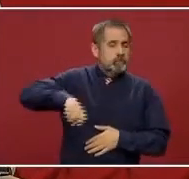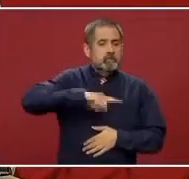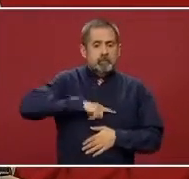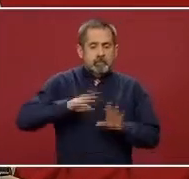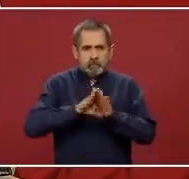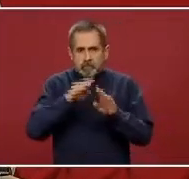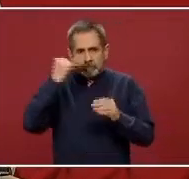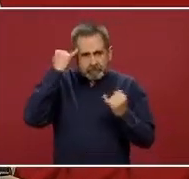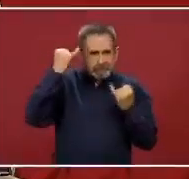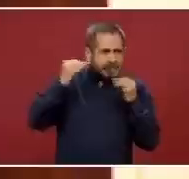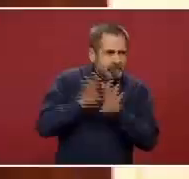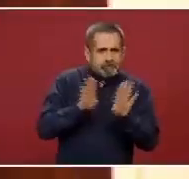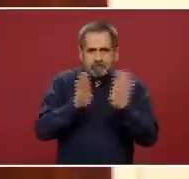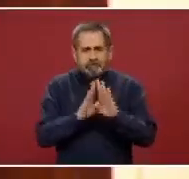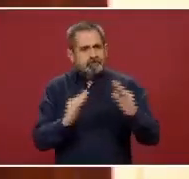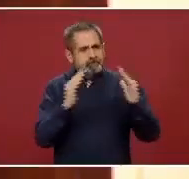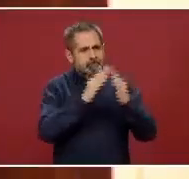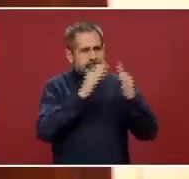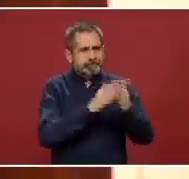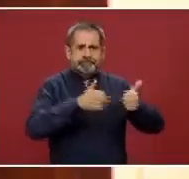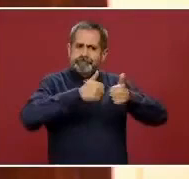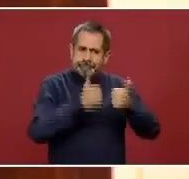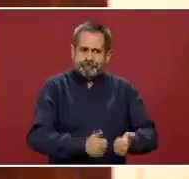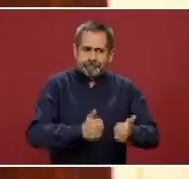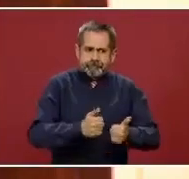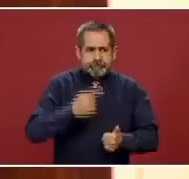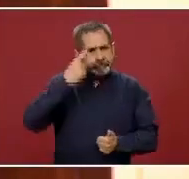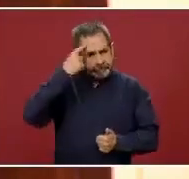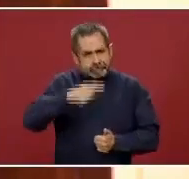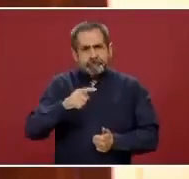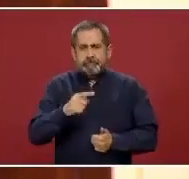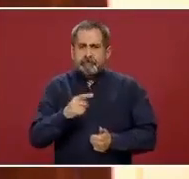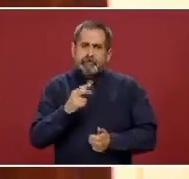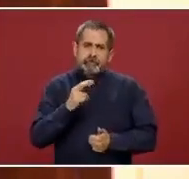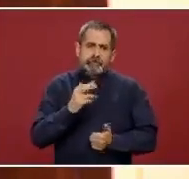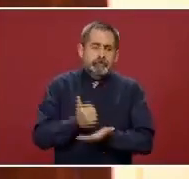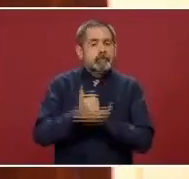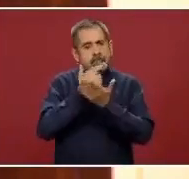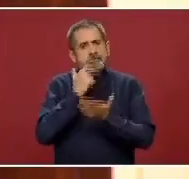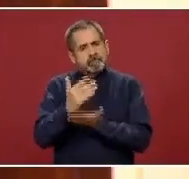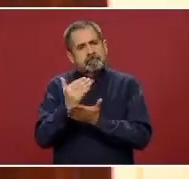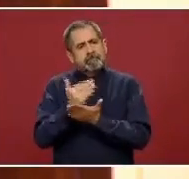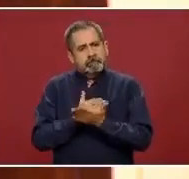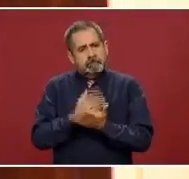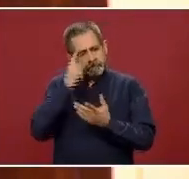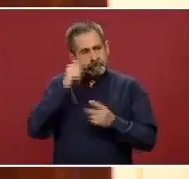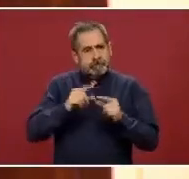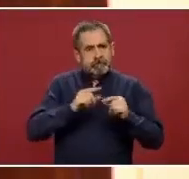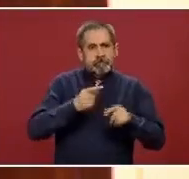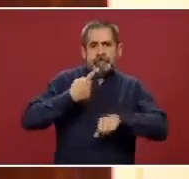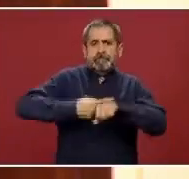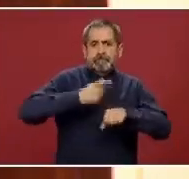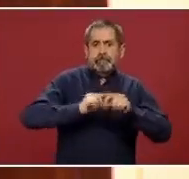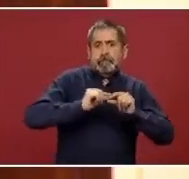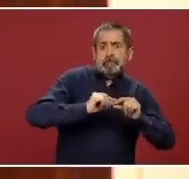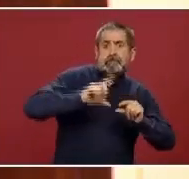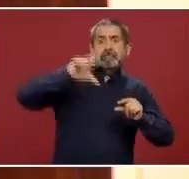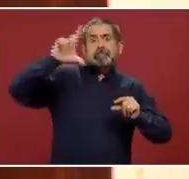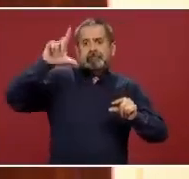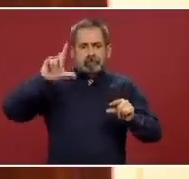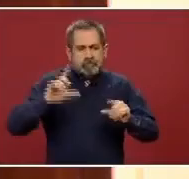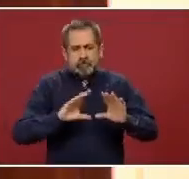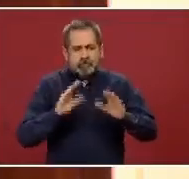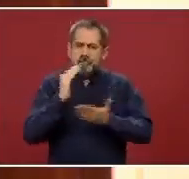estas estrategias para poder contribuir más a aplanar la curva, para que los servicios de